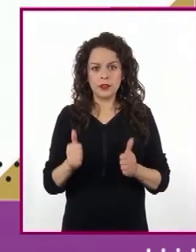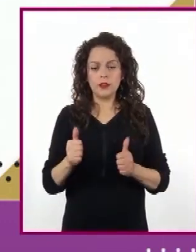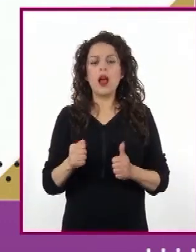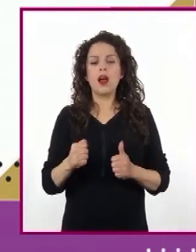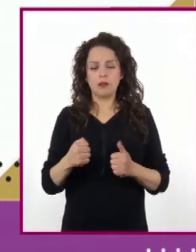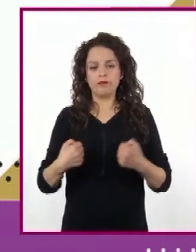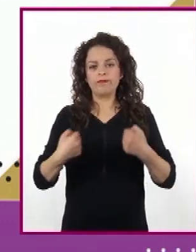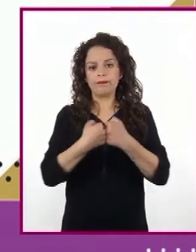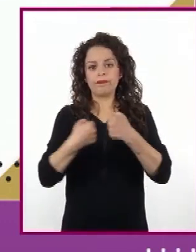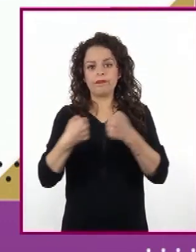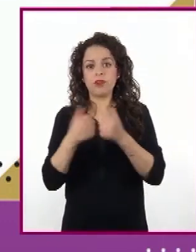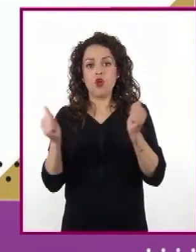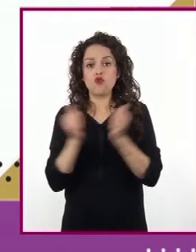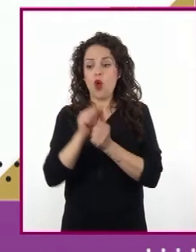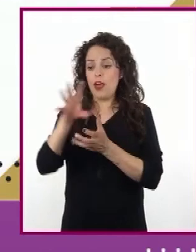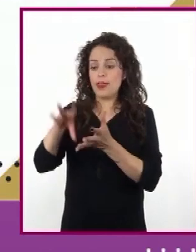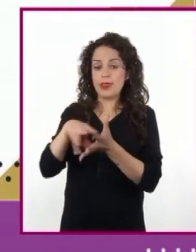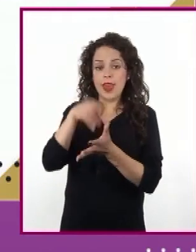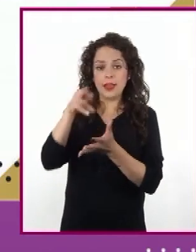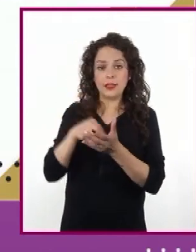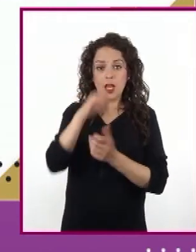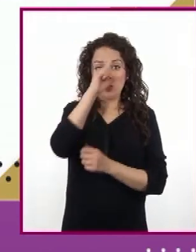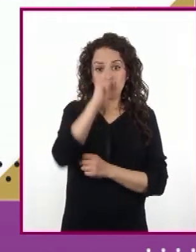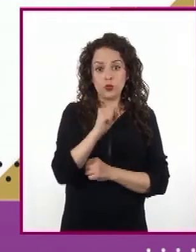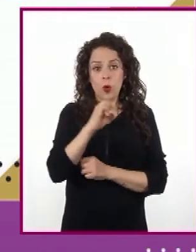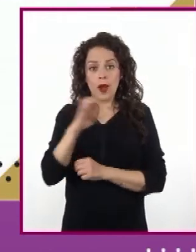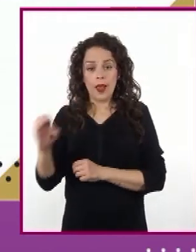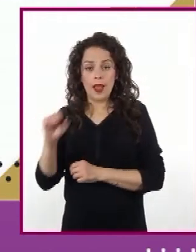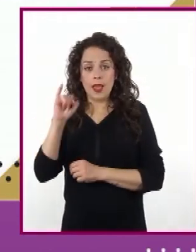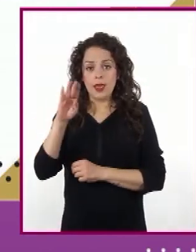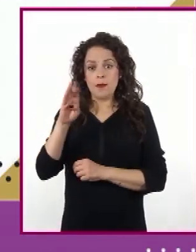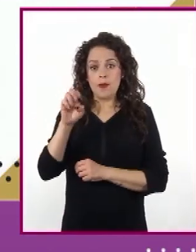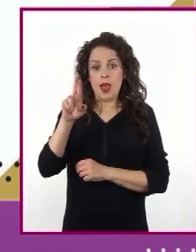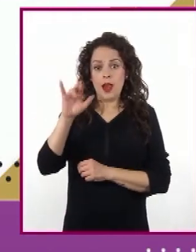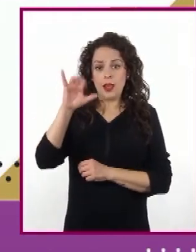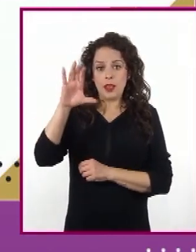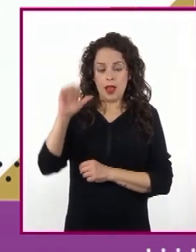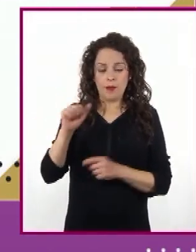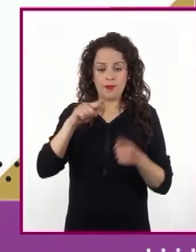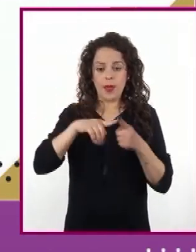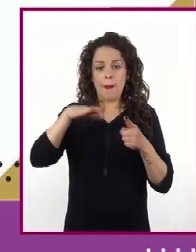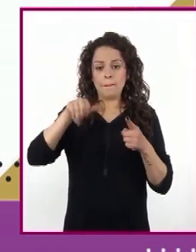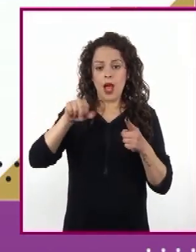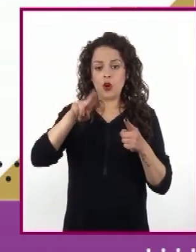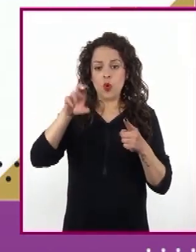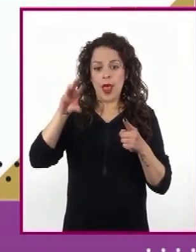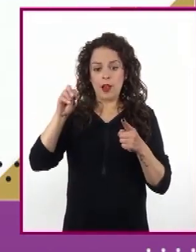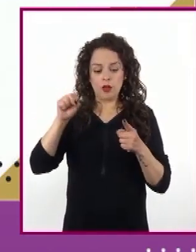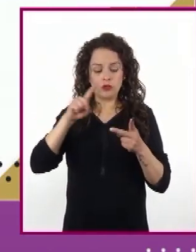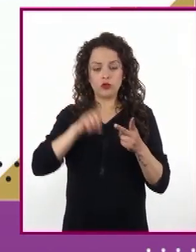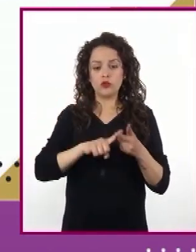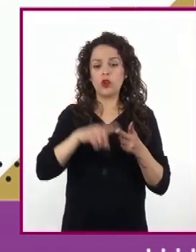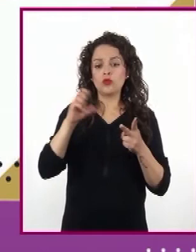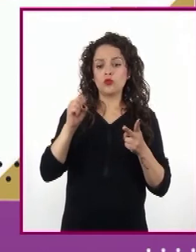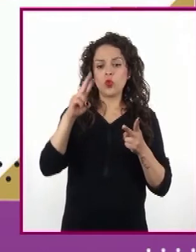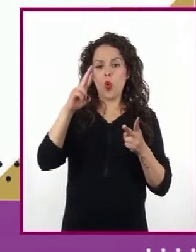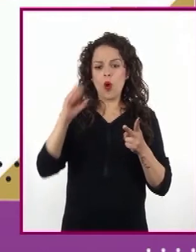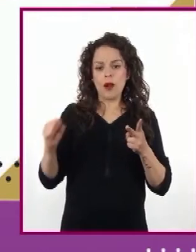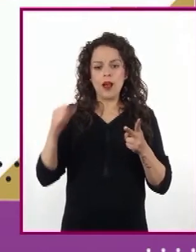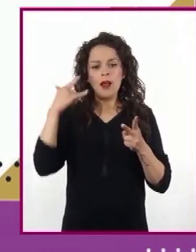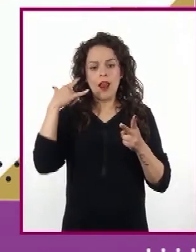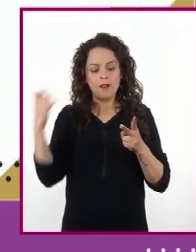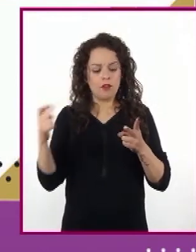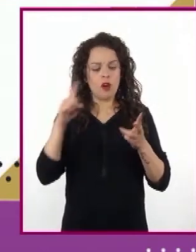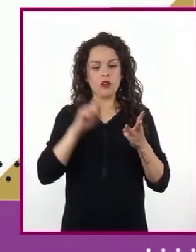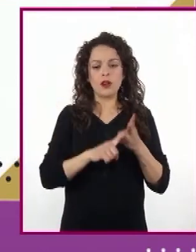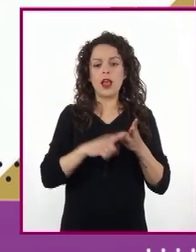desiertos. Extremo sureste de la península ibérica, Marruecos, costa sur de California e interior de